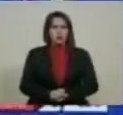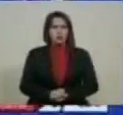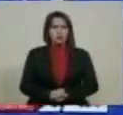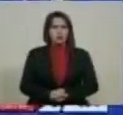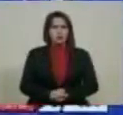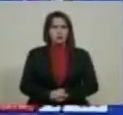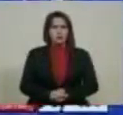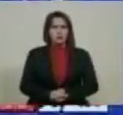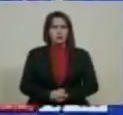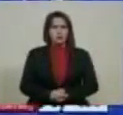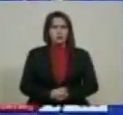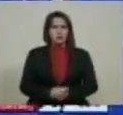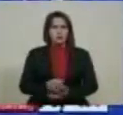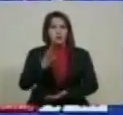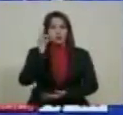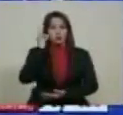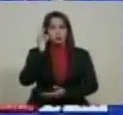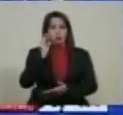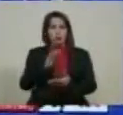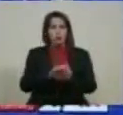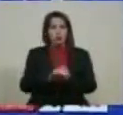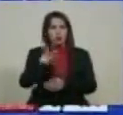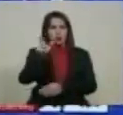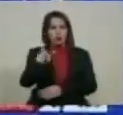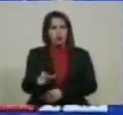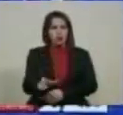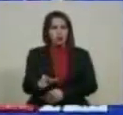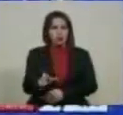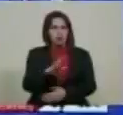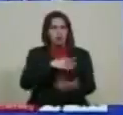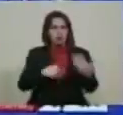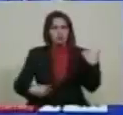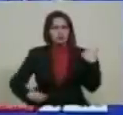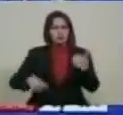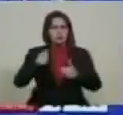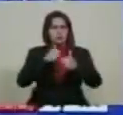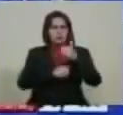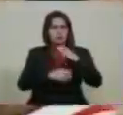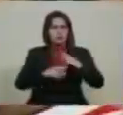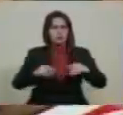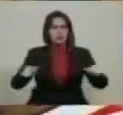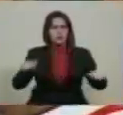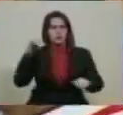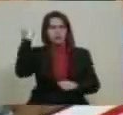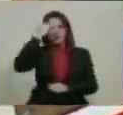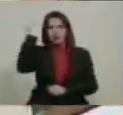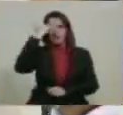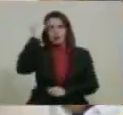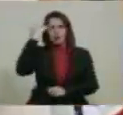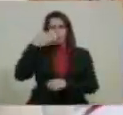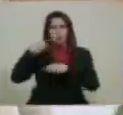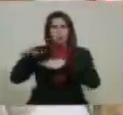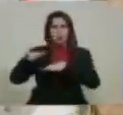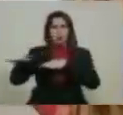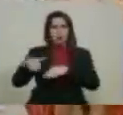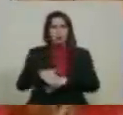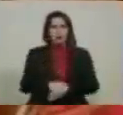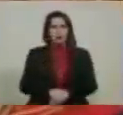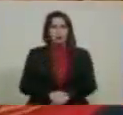La compañera Margot Godoy, vicepresidente territorial de Yaracuy y Cojedes.